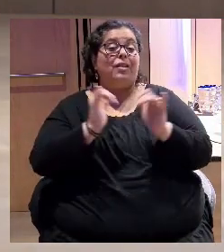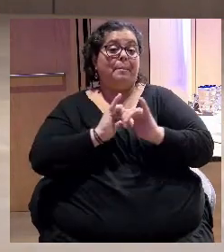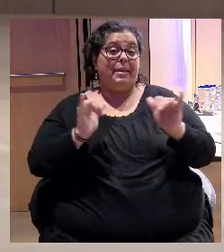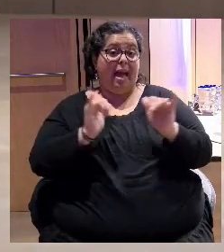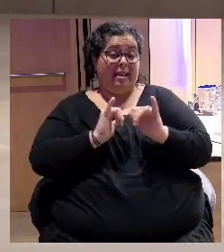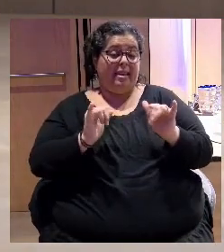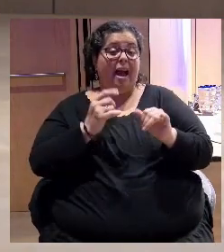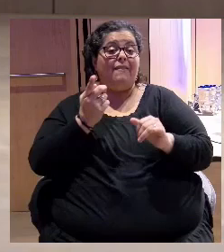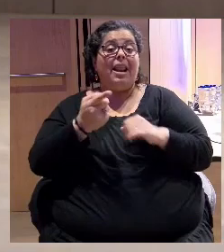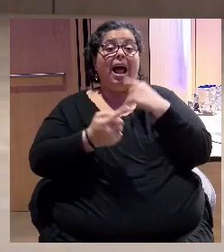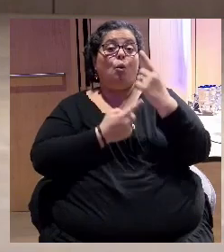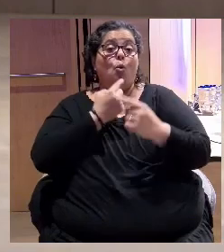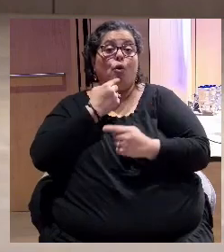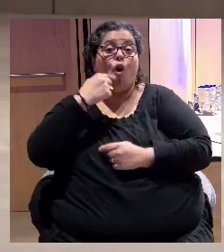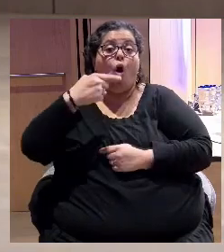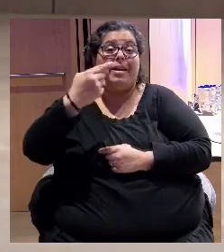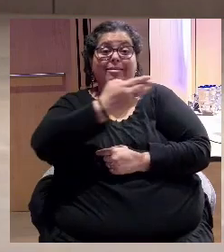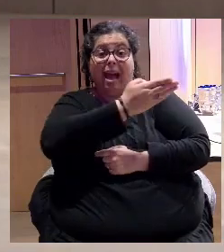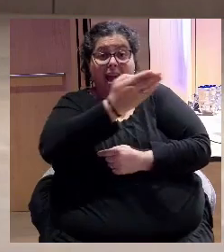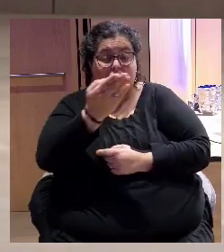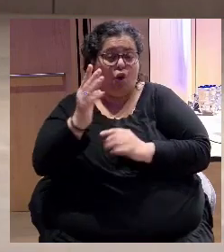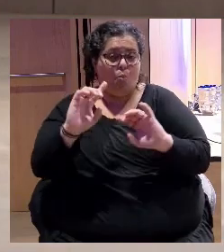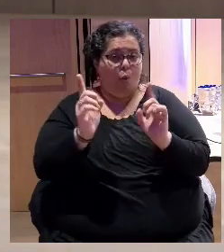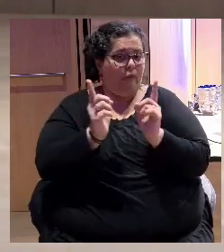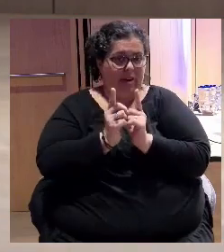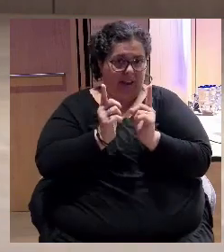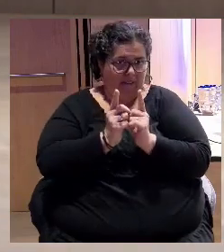si hay algún comentario muy breve que quieran hacer